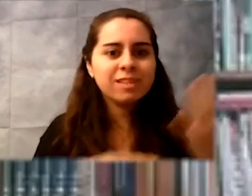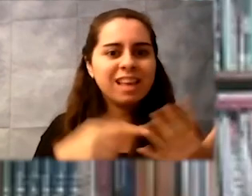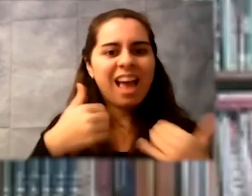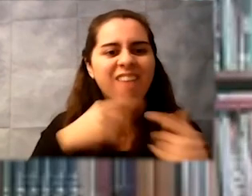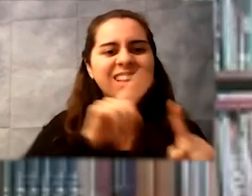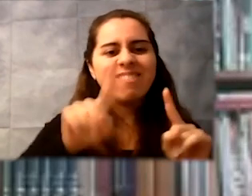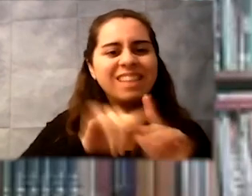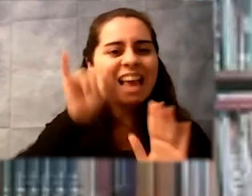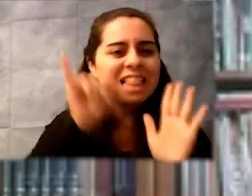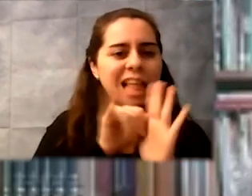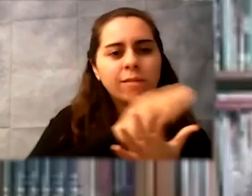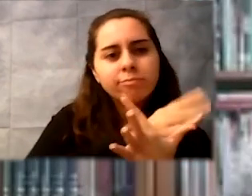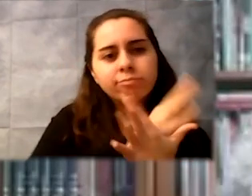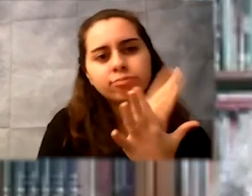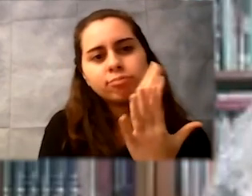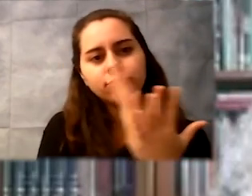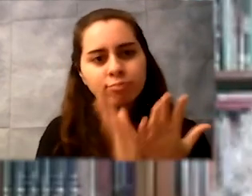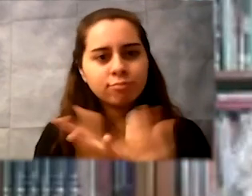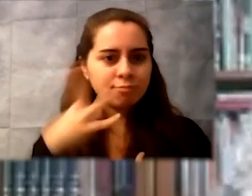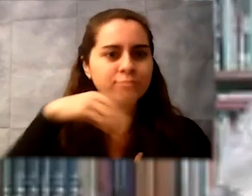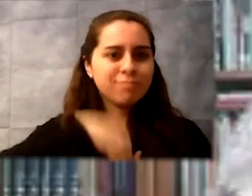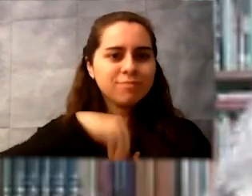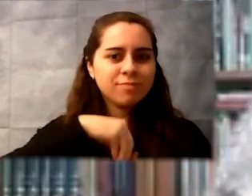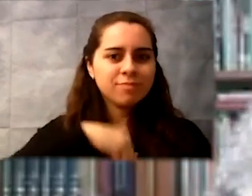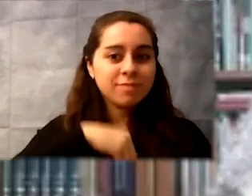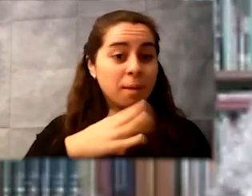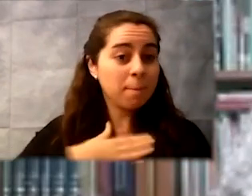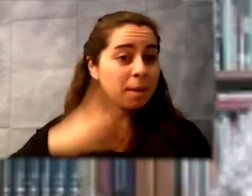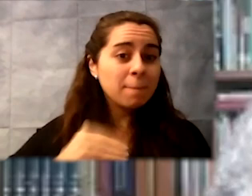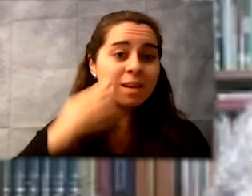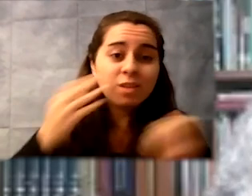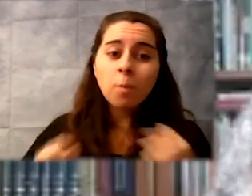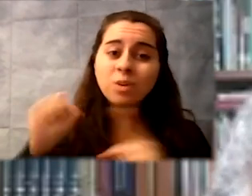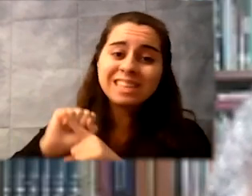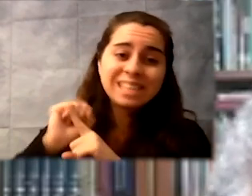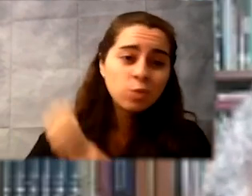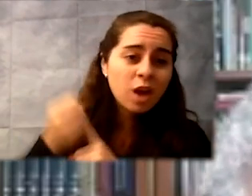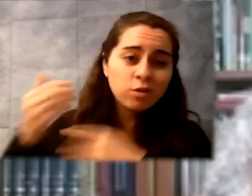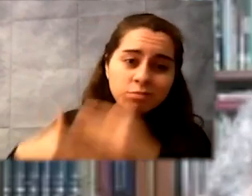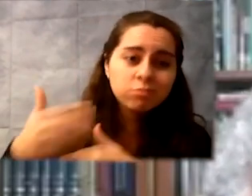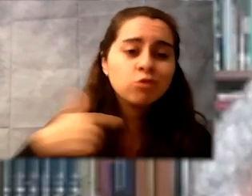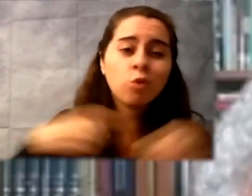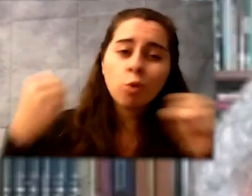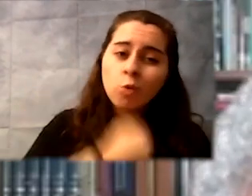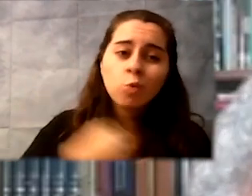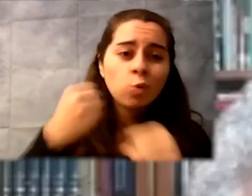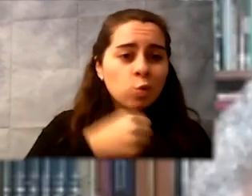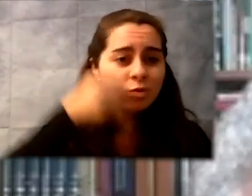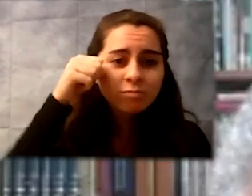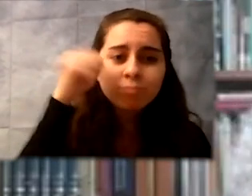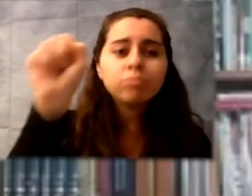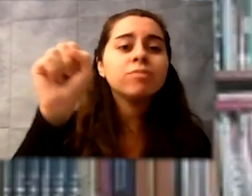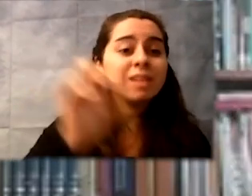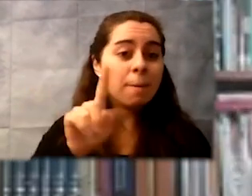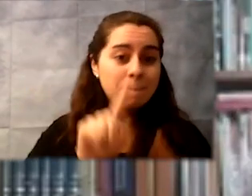momento. Obviamente he pasado por muchas situaciones de activista y de muchas de las puestos que he